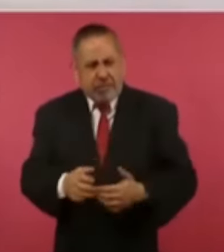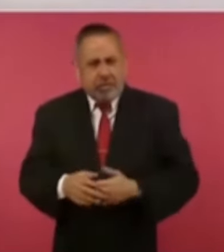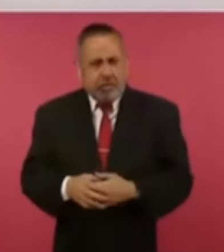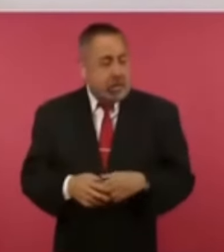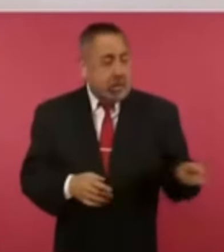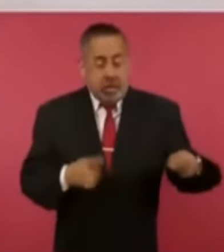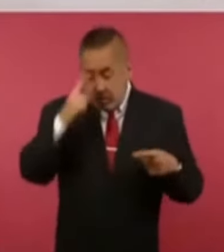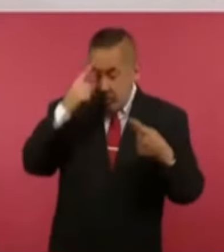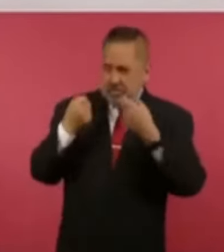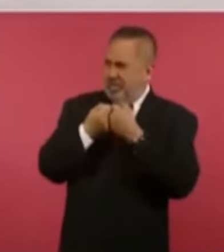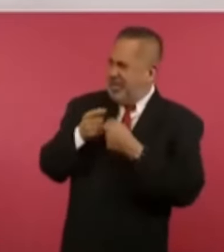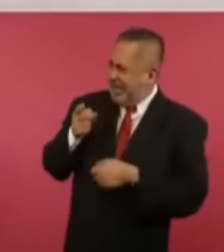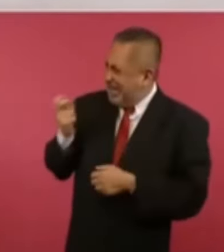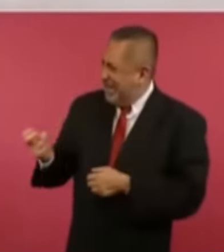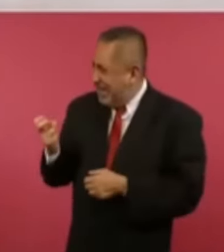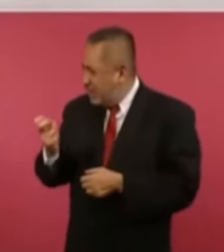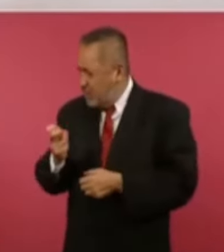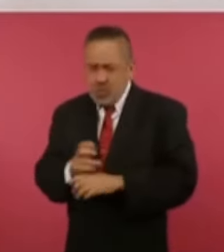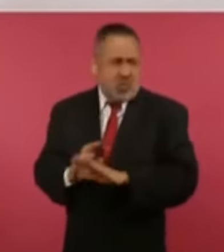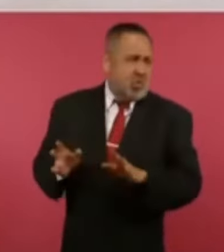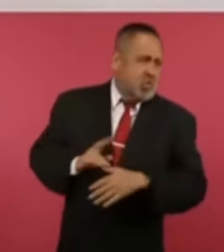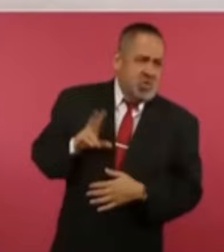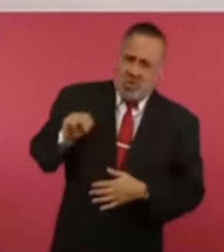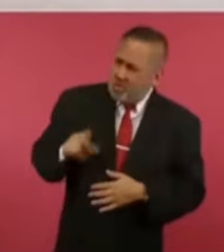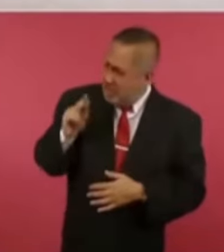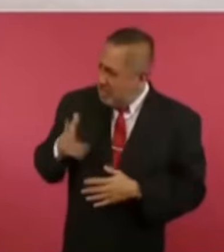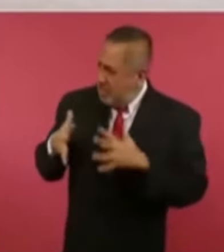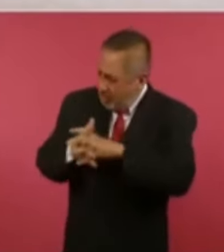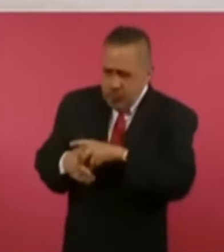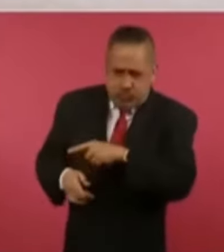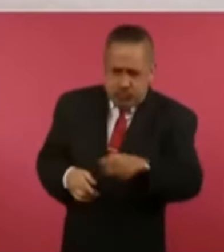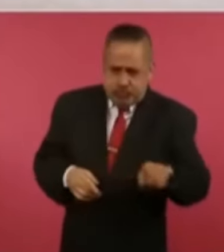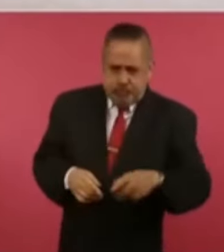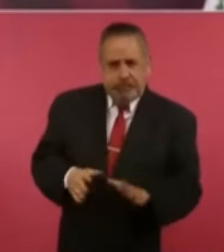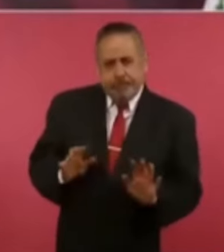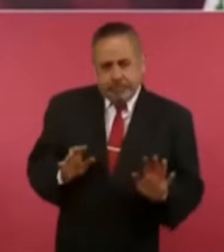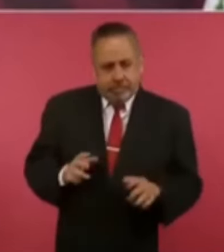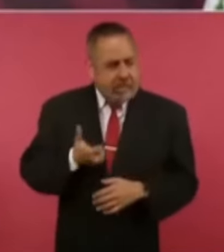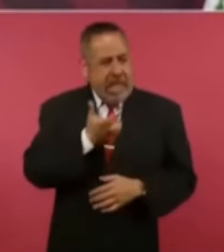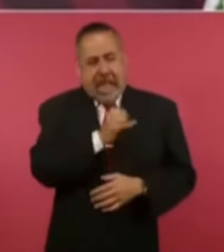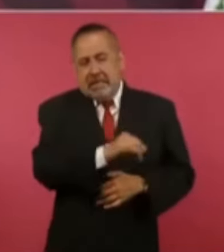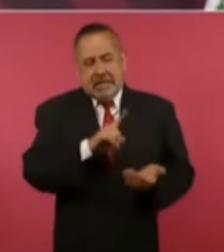choca completamente con la mentalidad. Sí, con el pensamiento conservador.